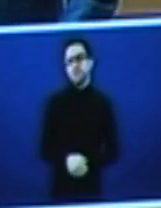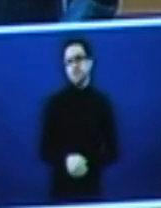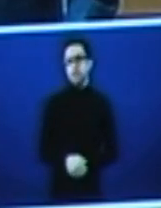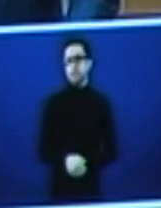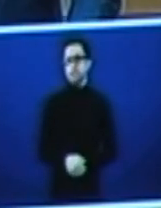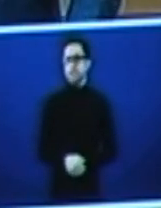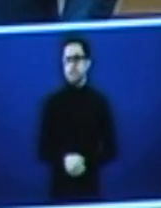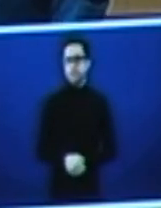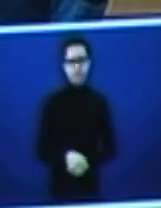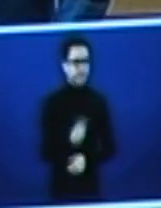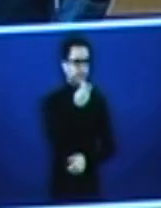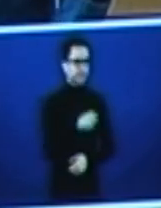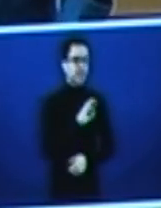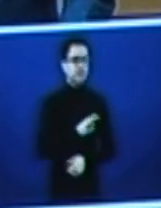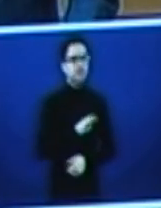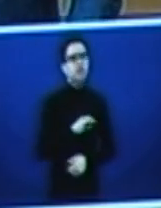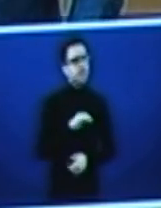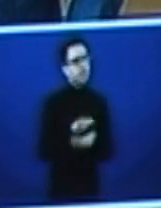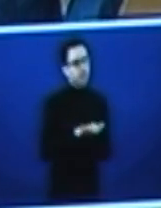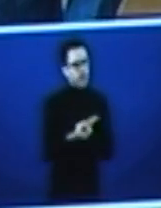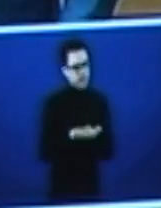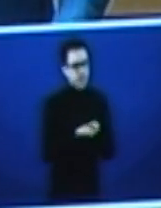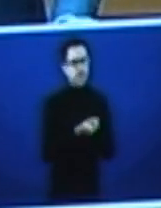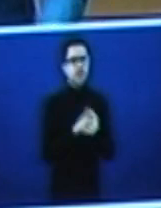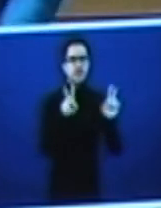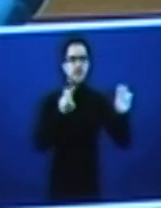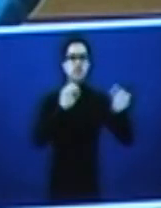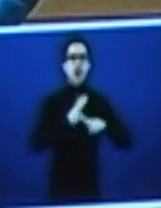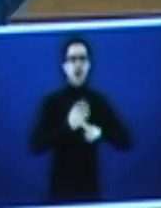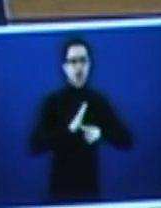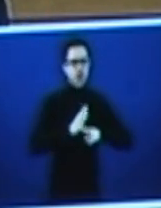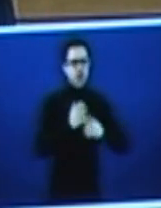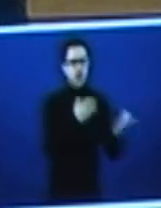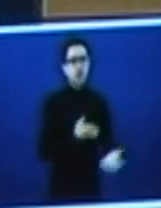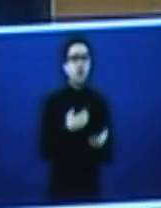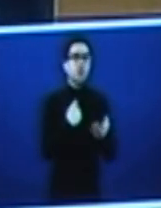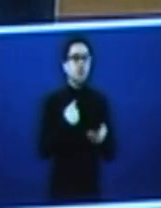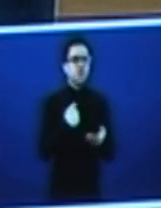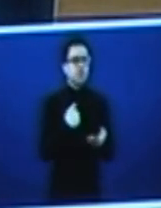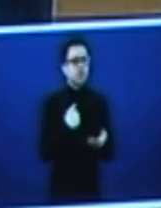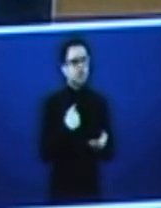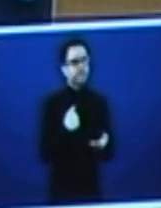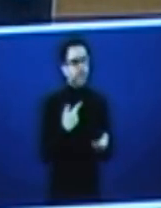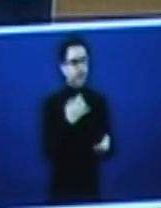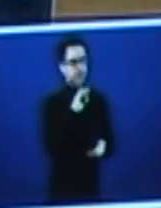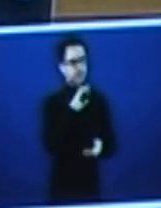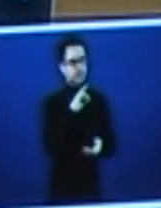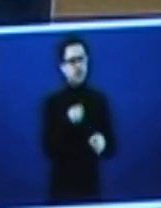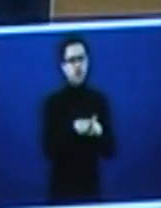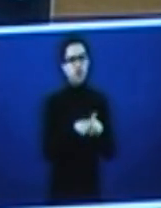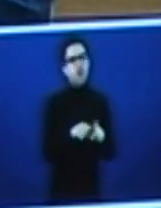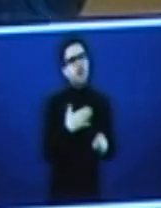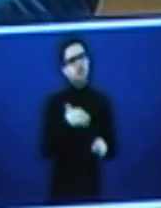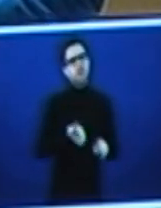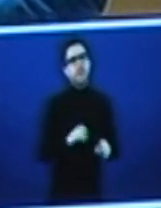señoría, claro que vamos a falar de eólico, por suposto que sí. Me agrada por primeira vez escoitar que hai unha posibilidad de crear 14.000 empregos